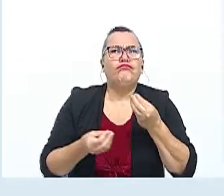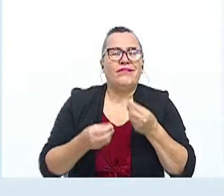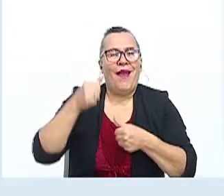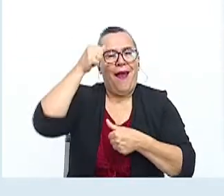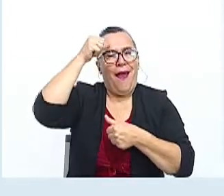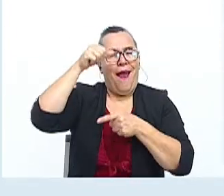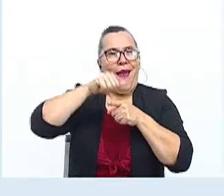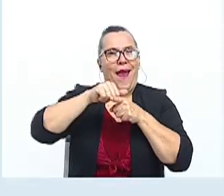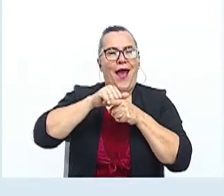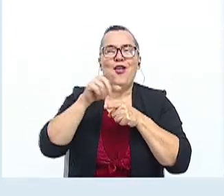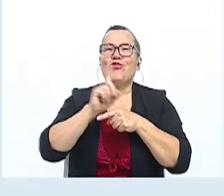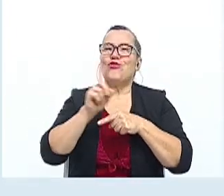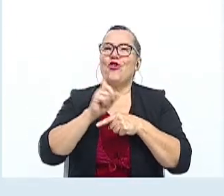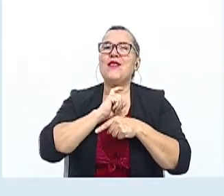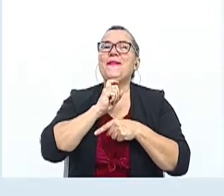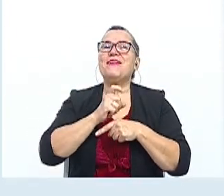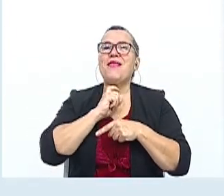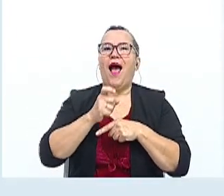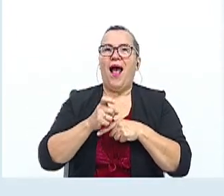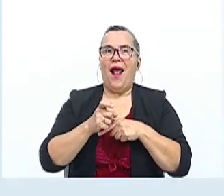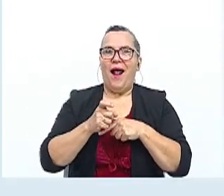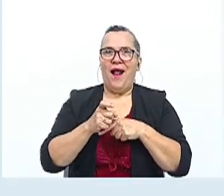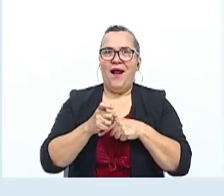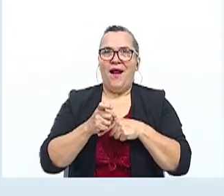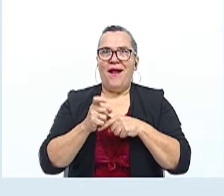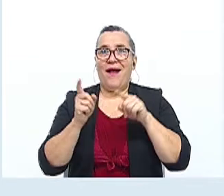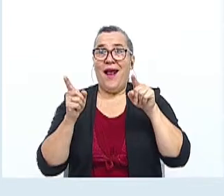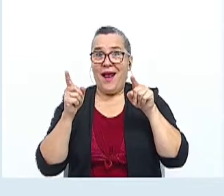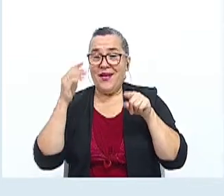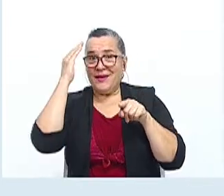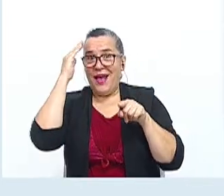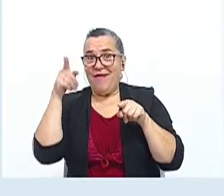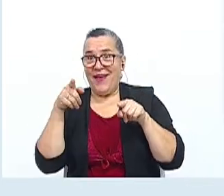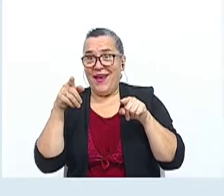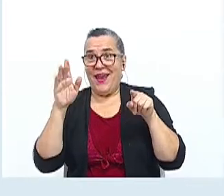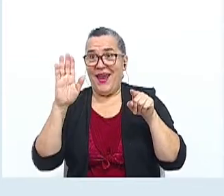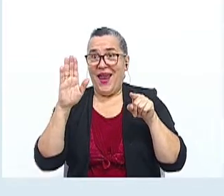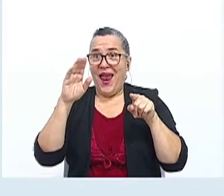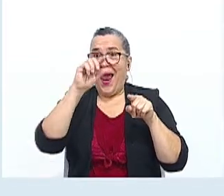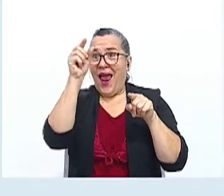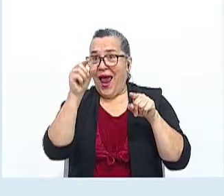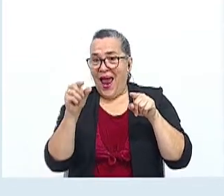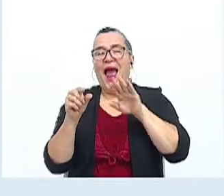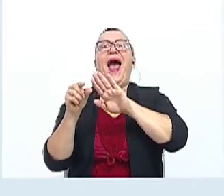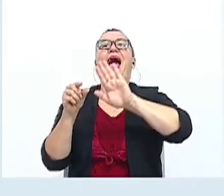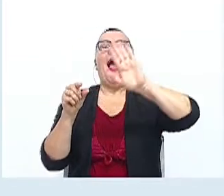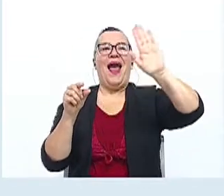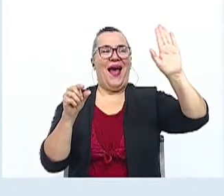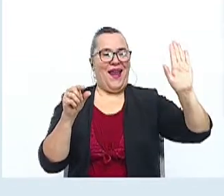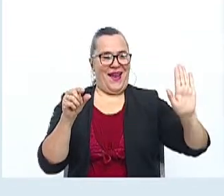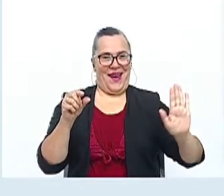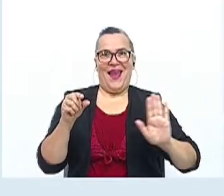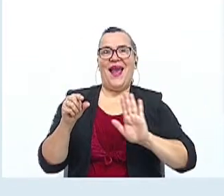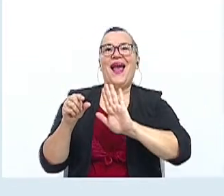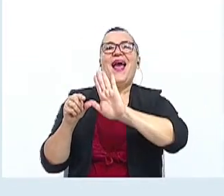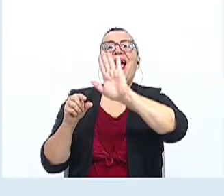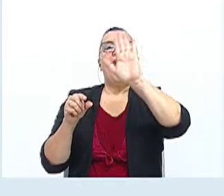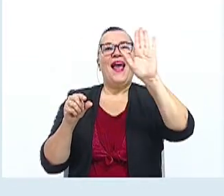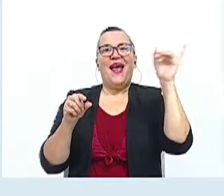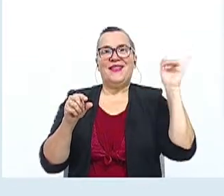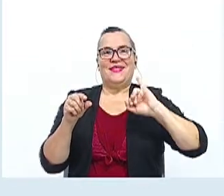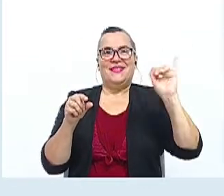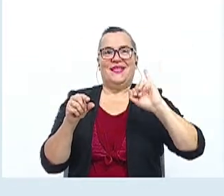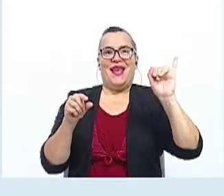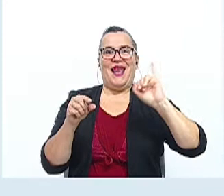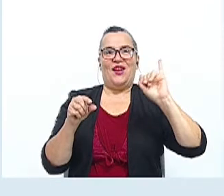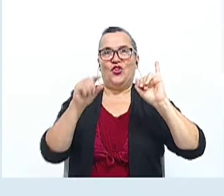repasar dónde están los metales. ¿Ya lo saben? Claro, todo lo que está al lado izquierdo